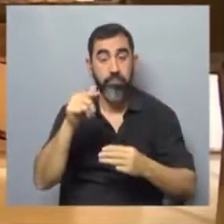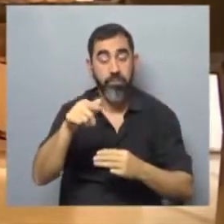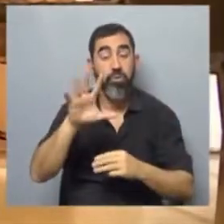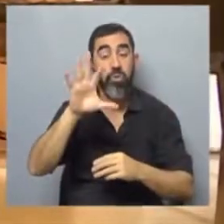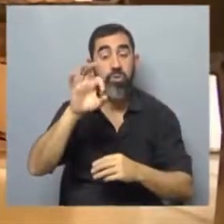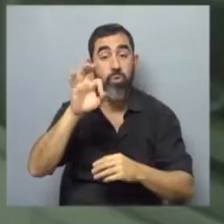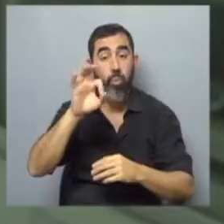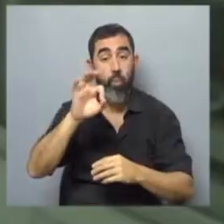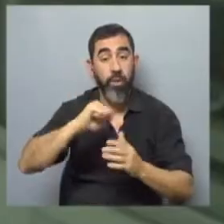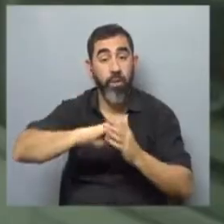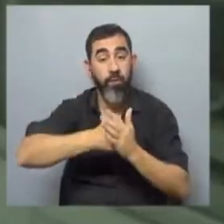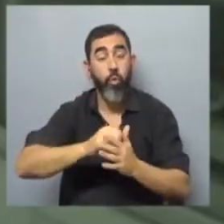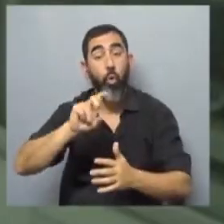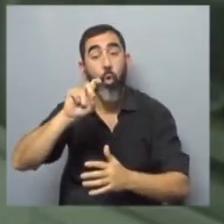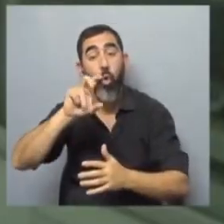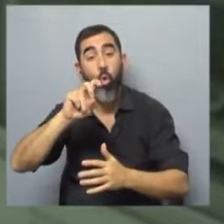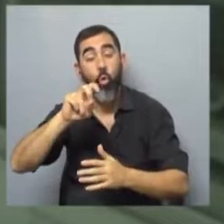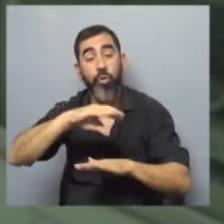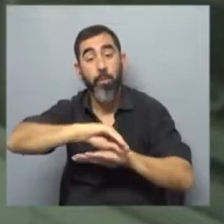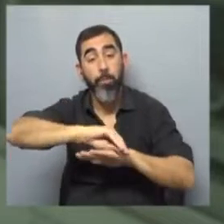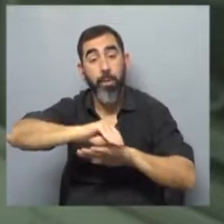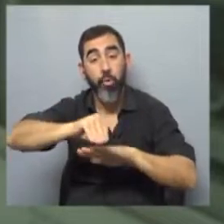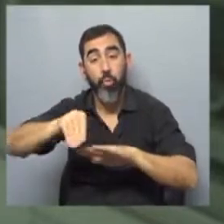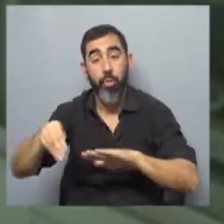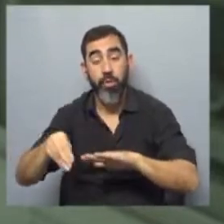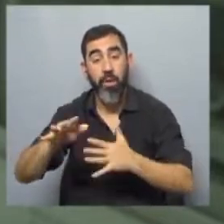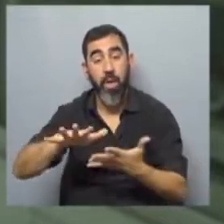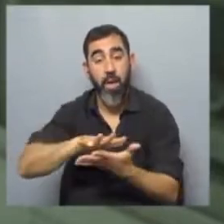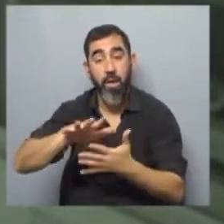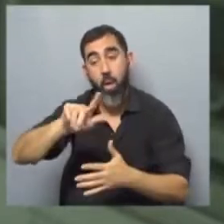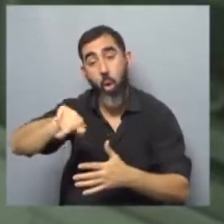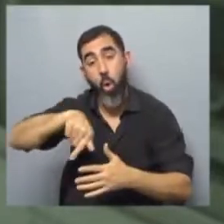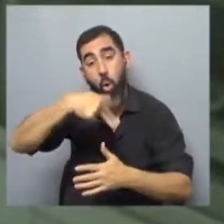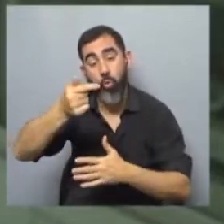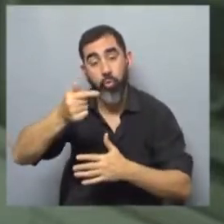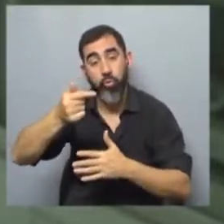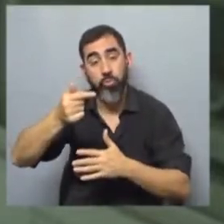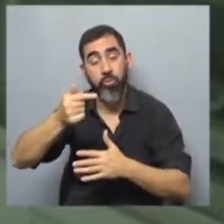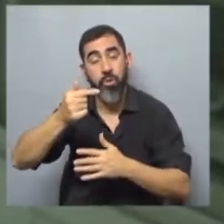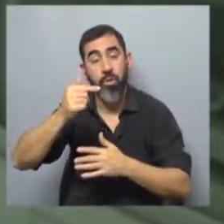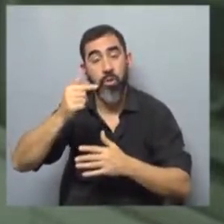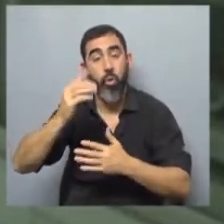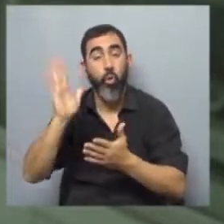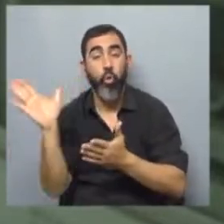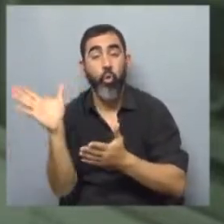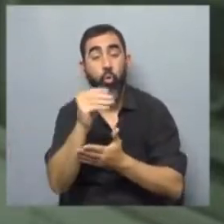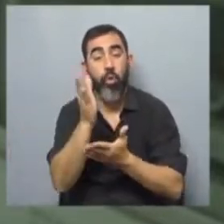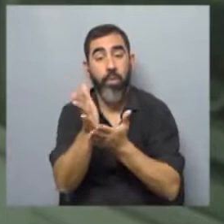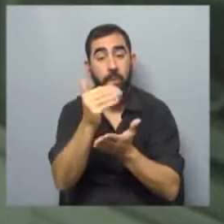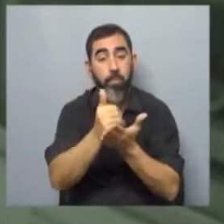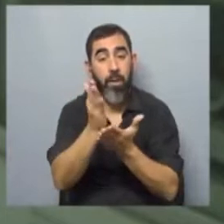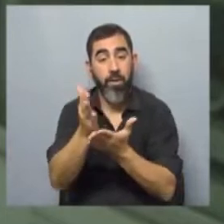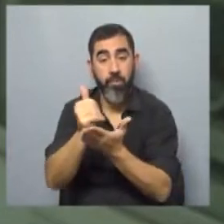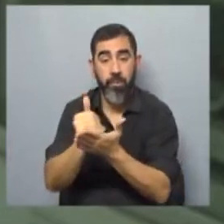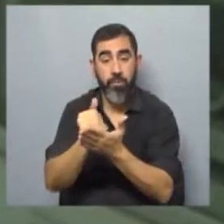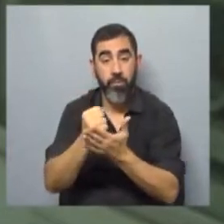50 bancos, 12 están en el área metropolitana y el resto están distribuidos en todos los departamentos. Y eso es